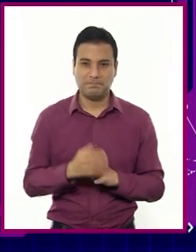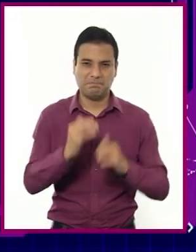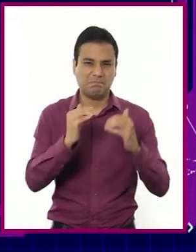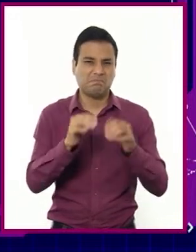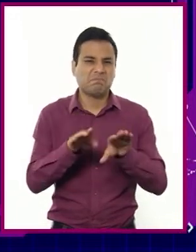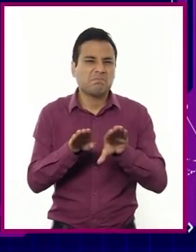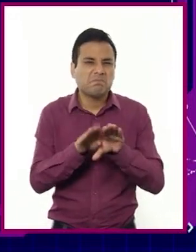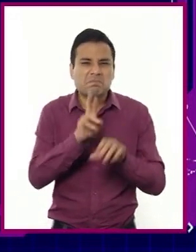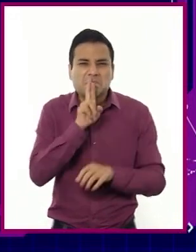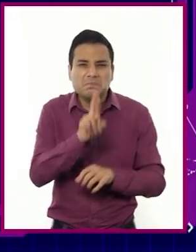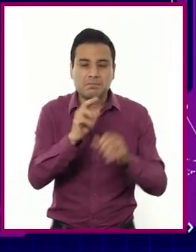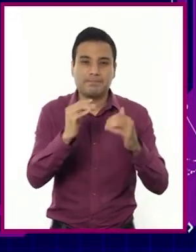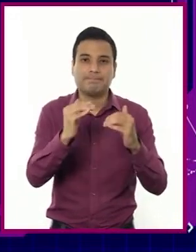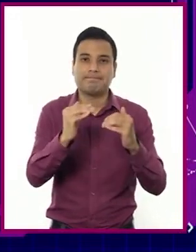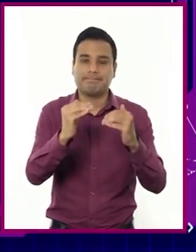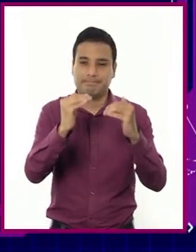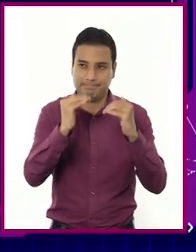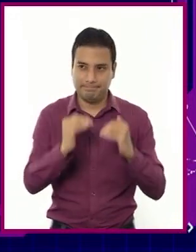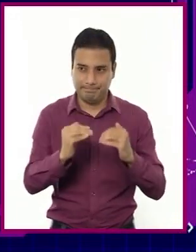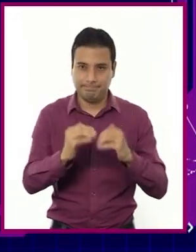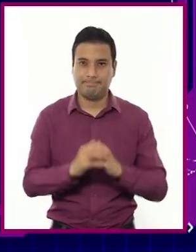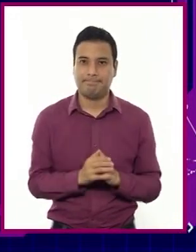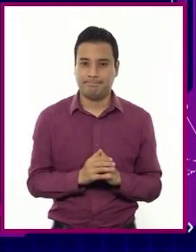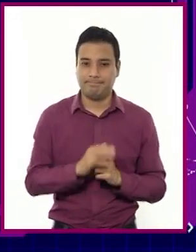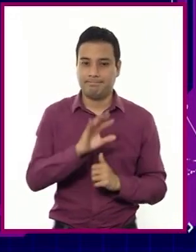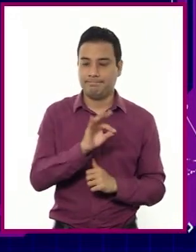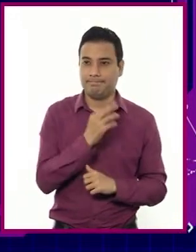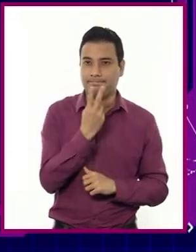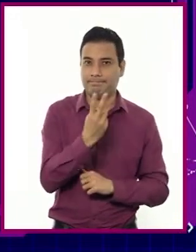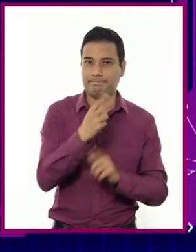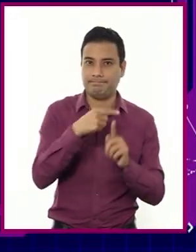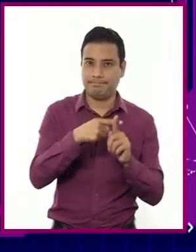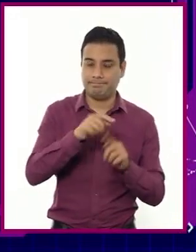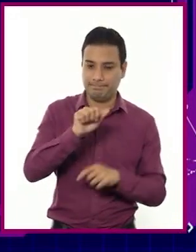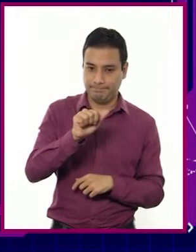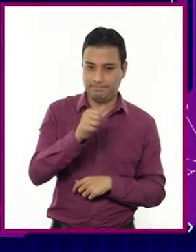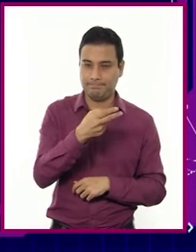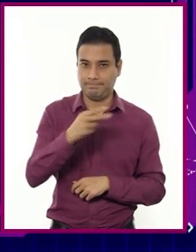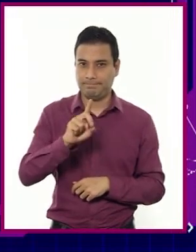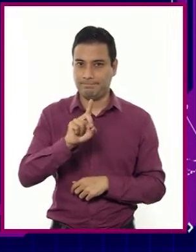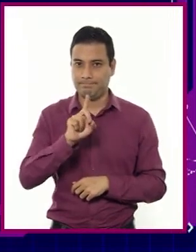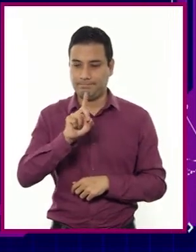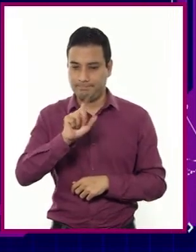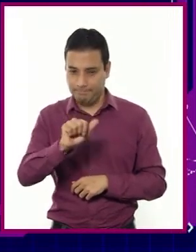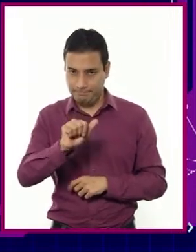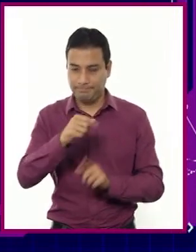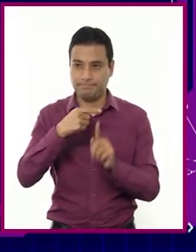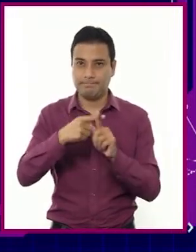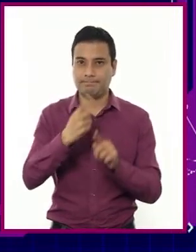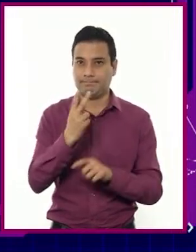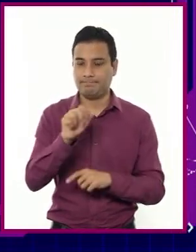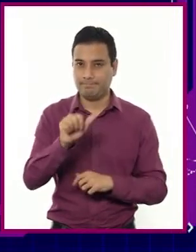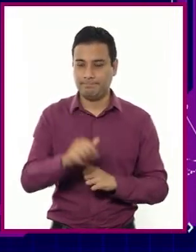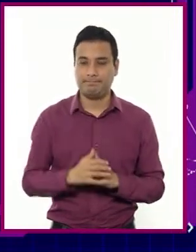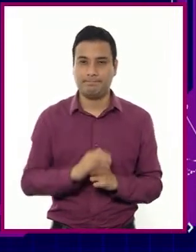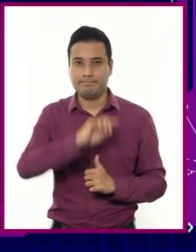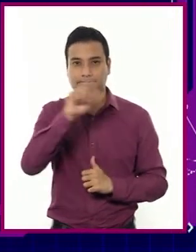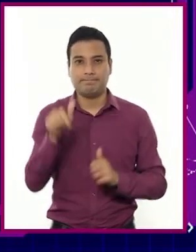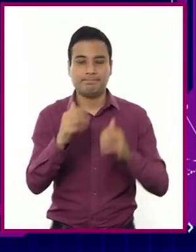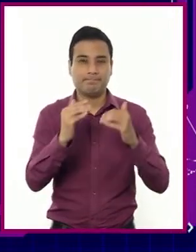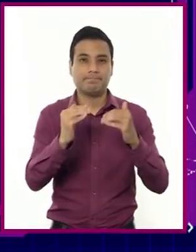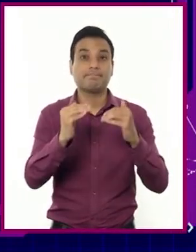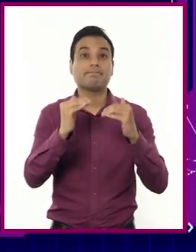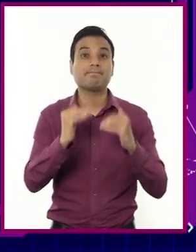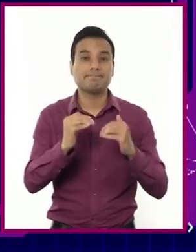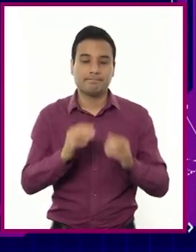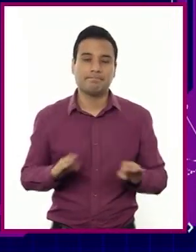queda como 42 más A igual a 36 más 2A. Lo siguiente es utilizar la